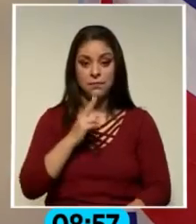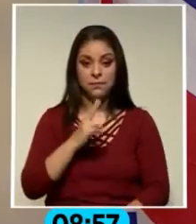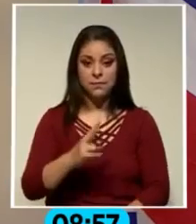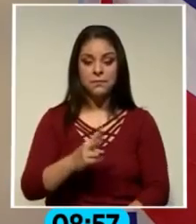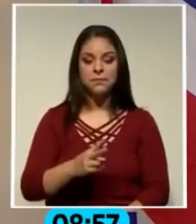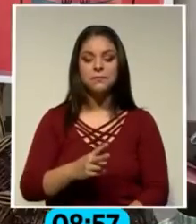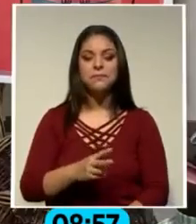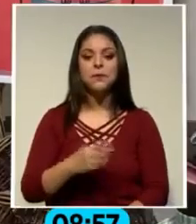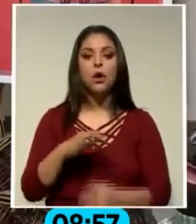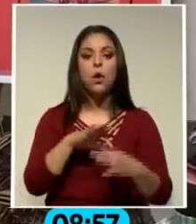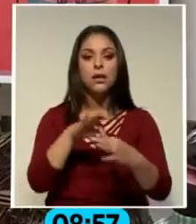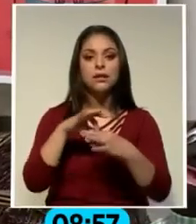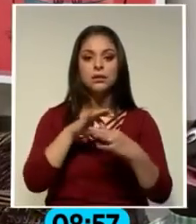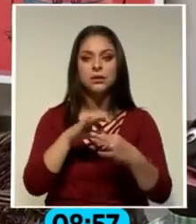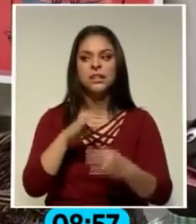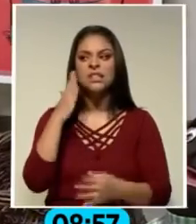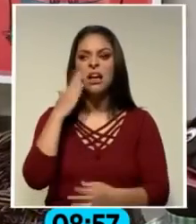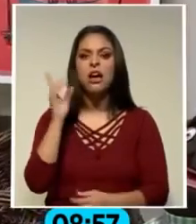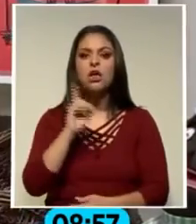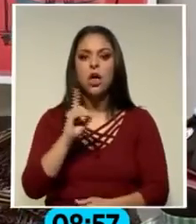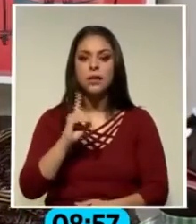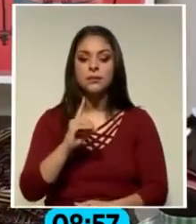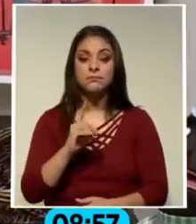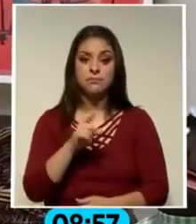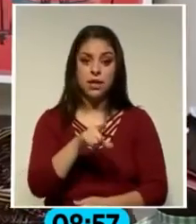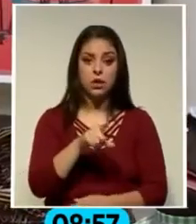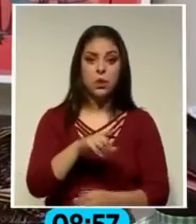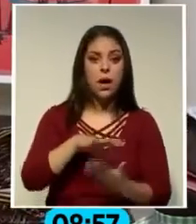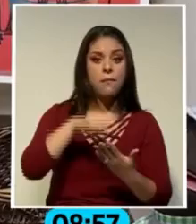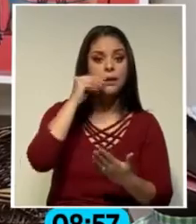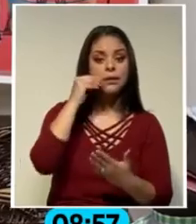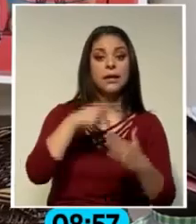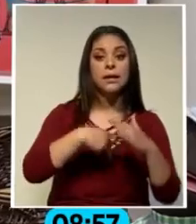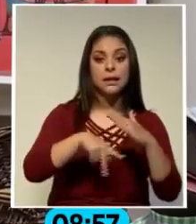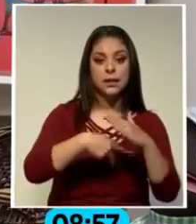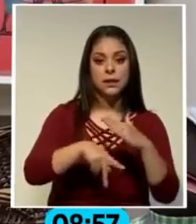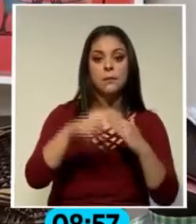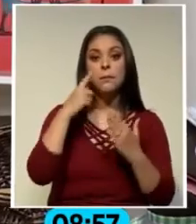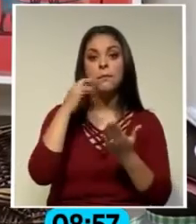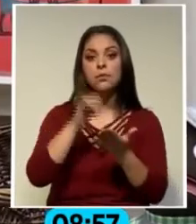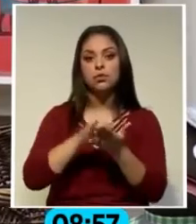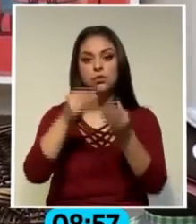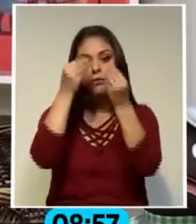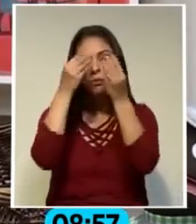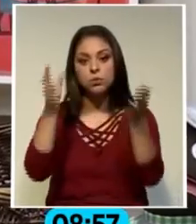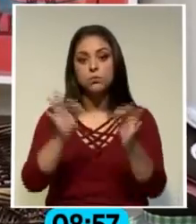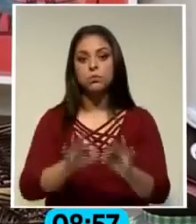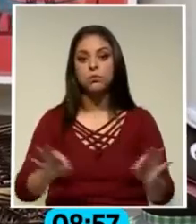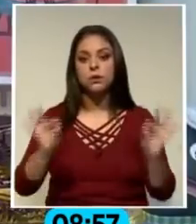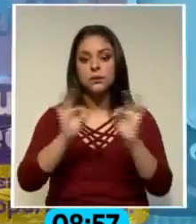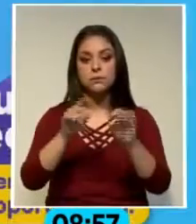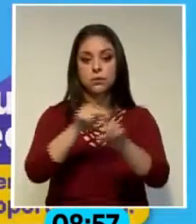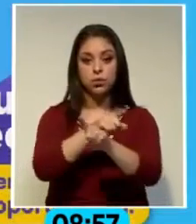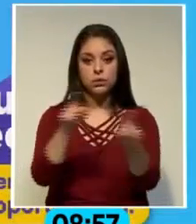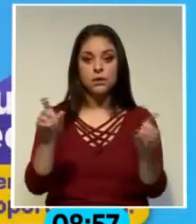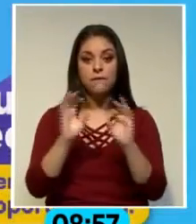nuestra coordinación. ¿Y sabe dónde desarrollamos todo eso? En preescolar, por eso es que esta información que viene es muy importante para ustedes, las